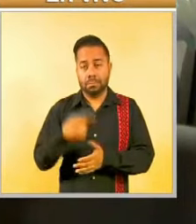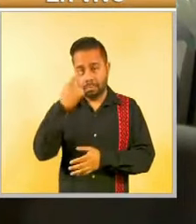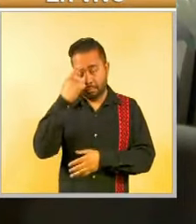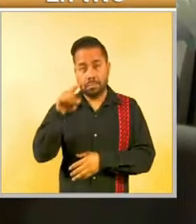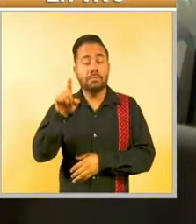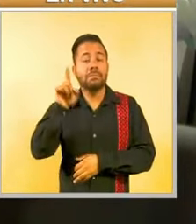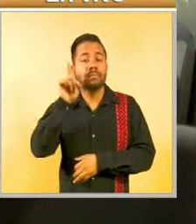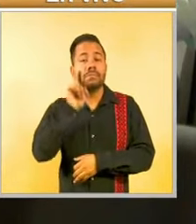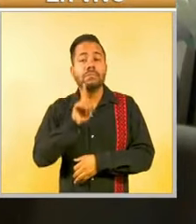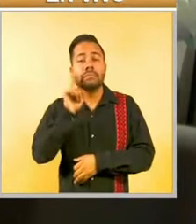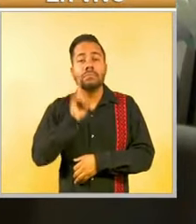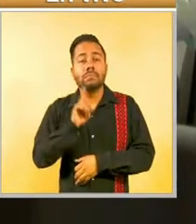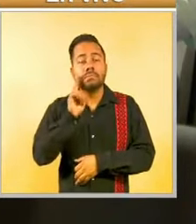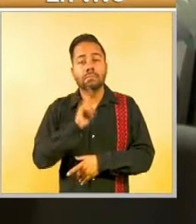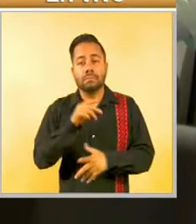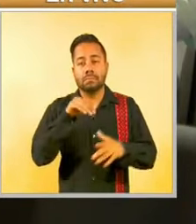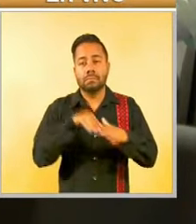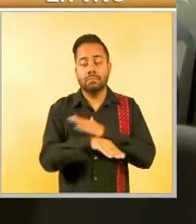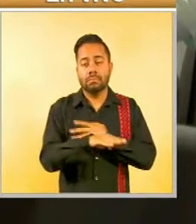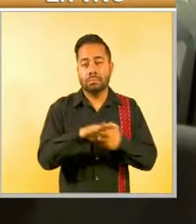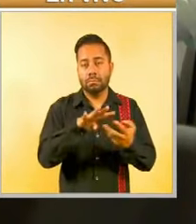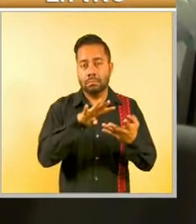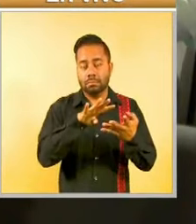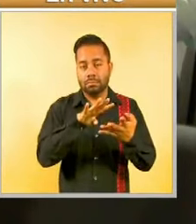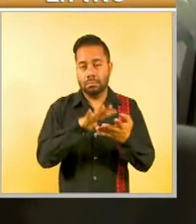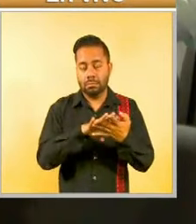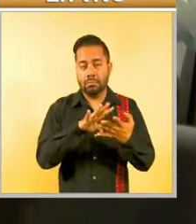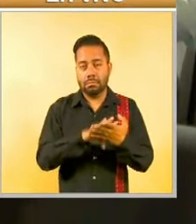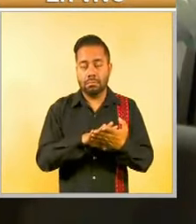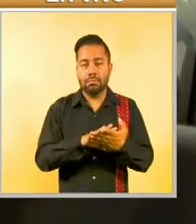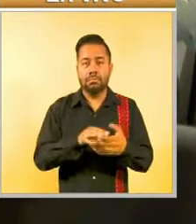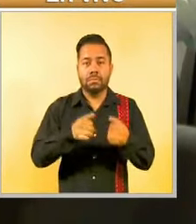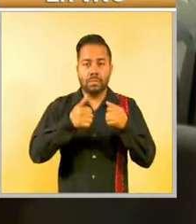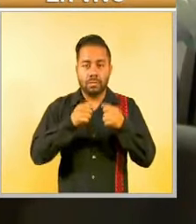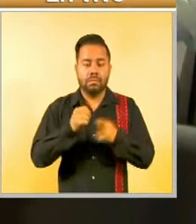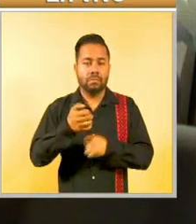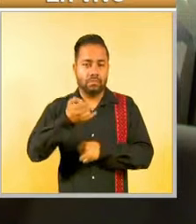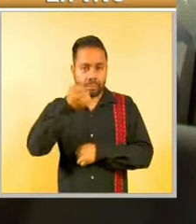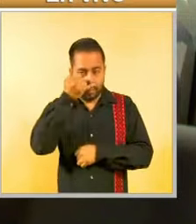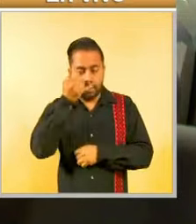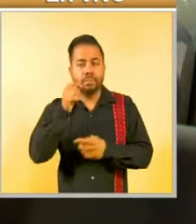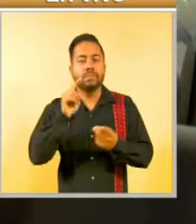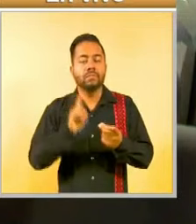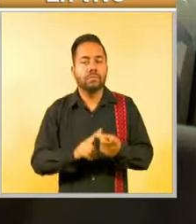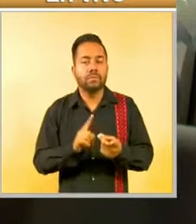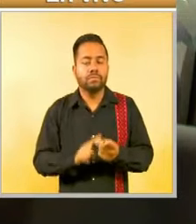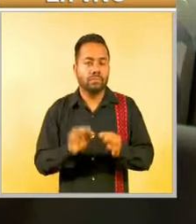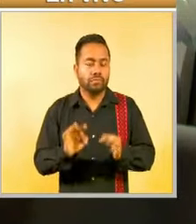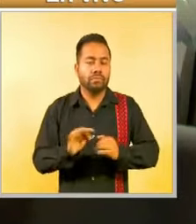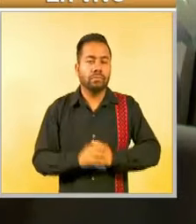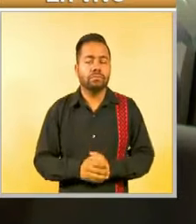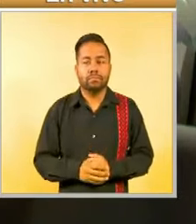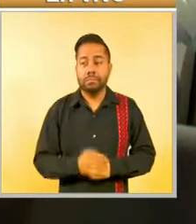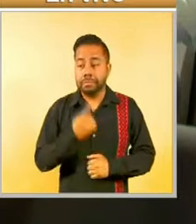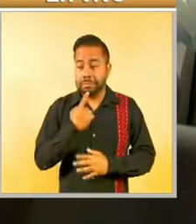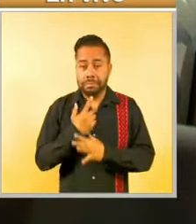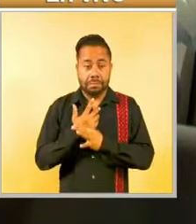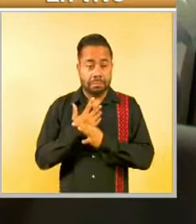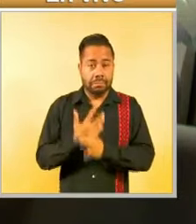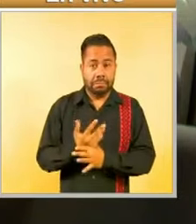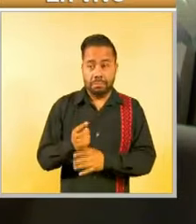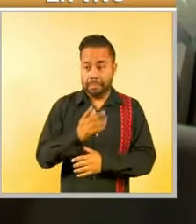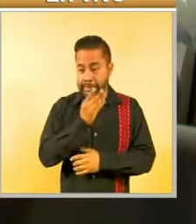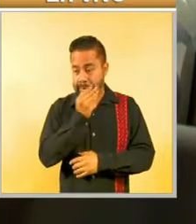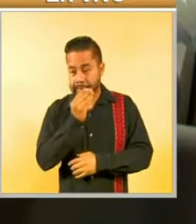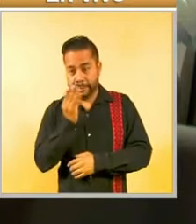mujeres para introducir el cristal y la cocaína en dónde argumentando que estaban en